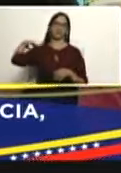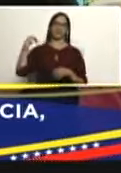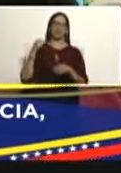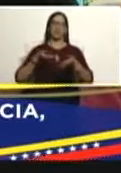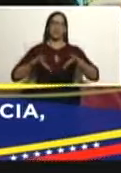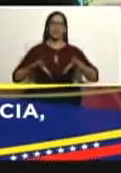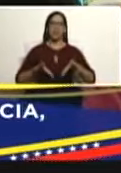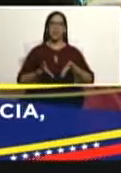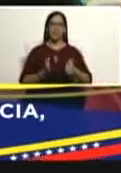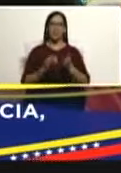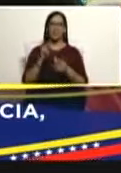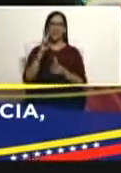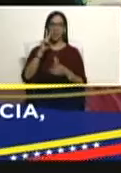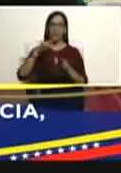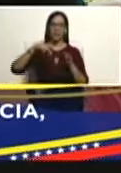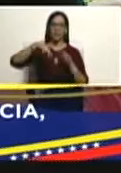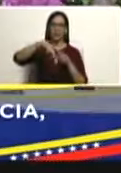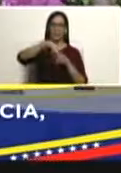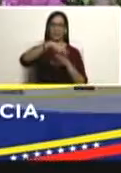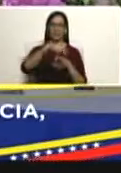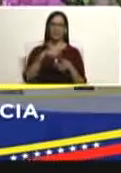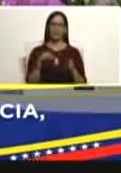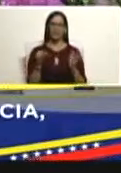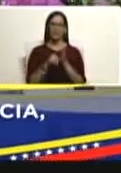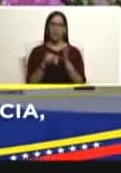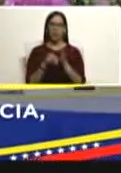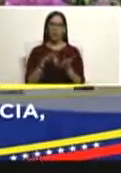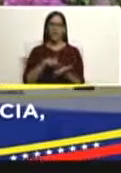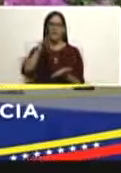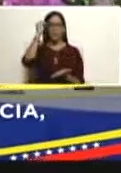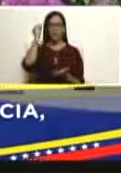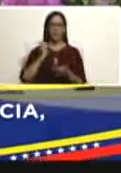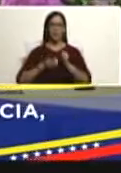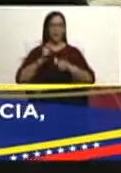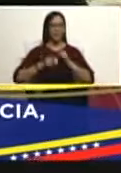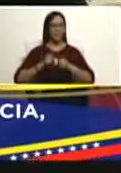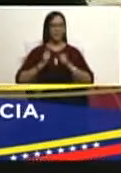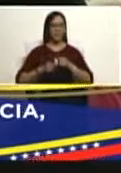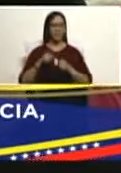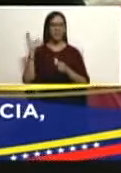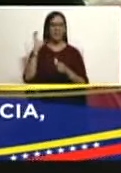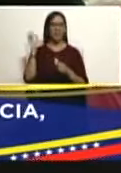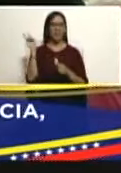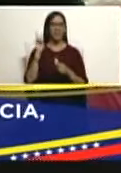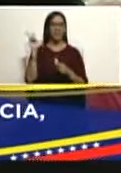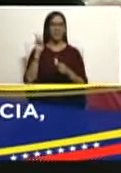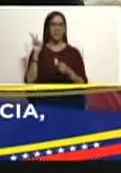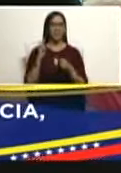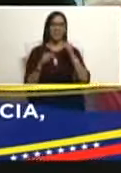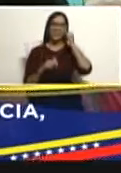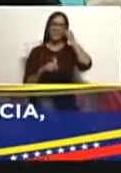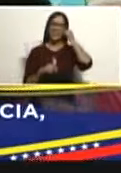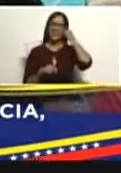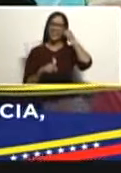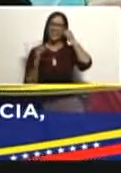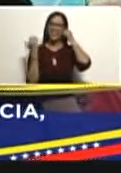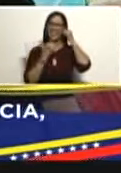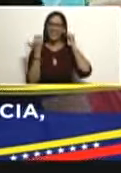Nací en Los Dos Caminos. ¿Y dónde aprendiste la percusión? Caracas, Venezuela.